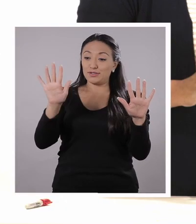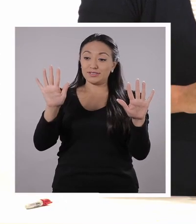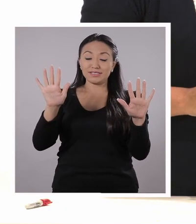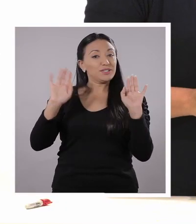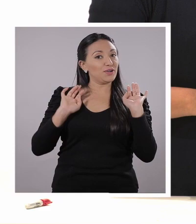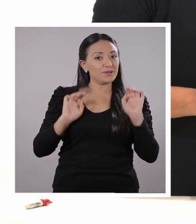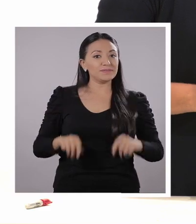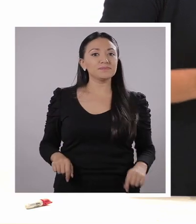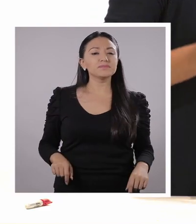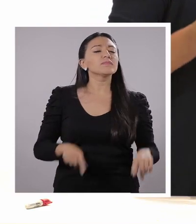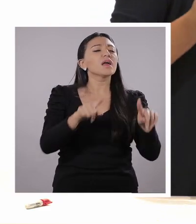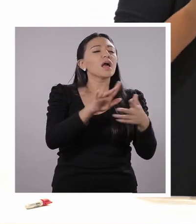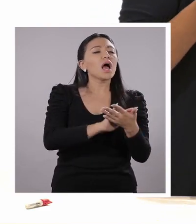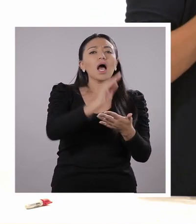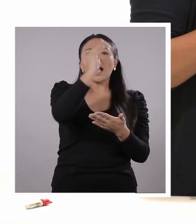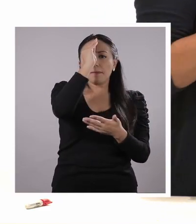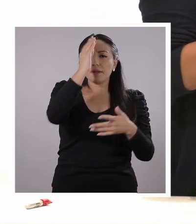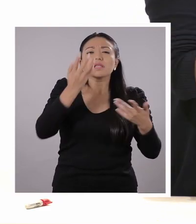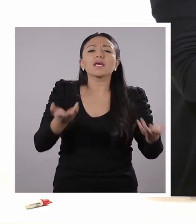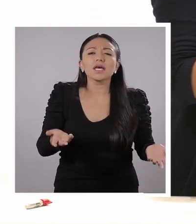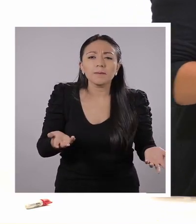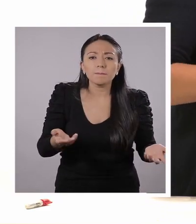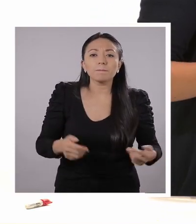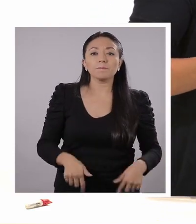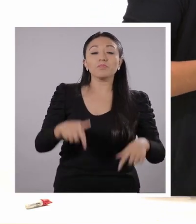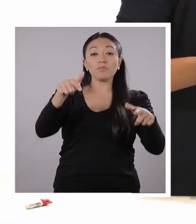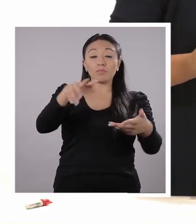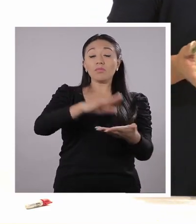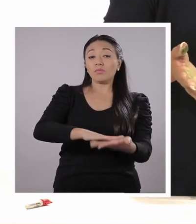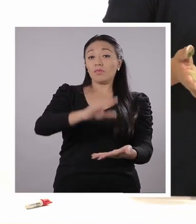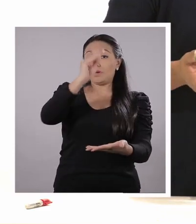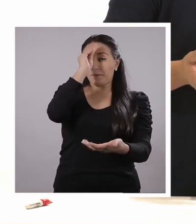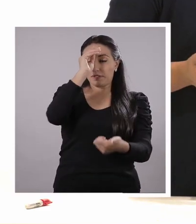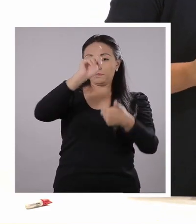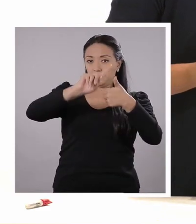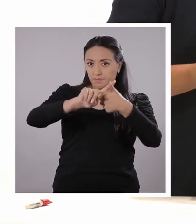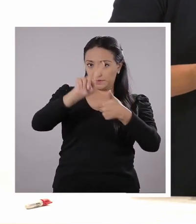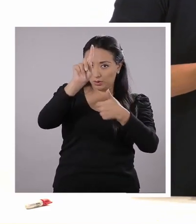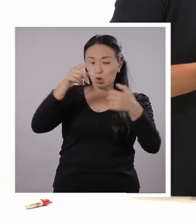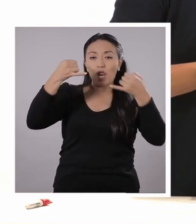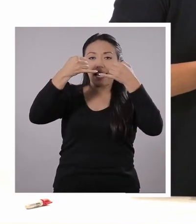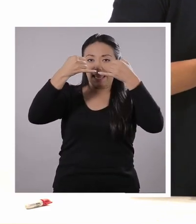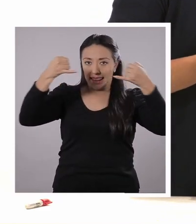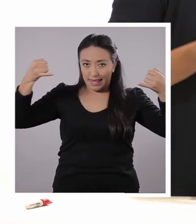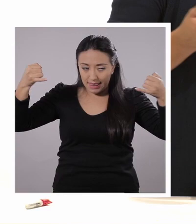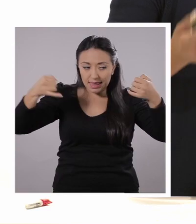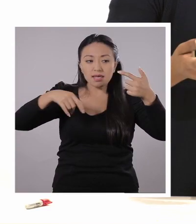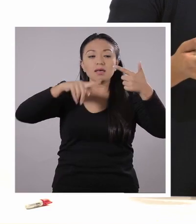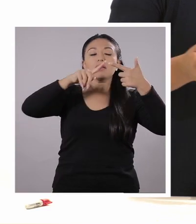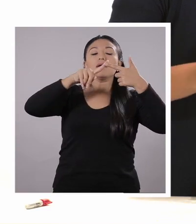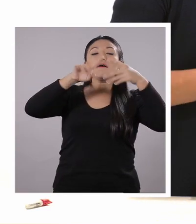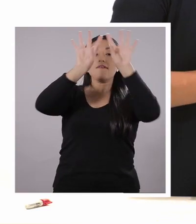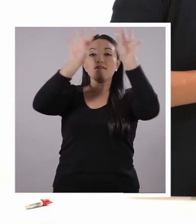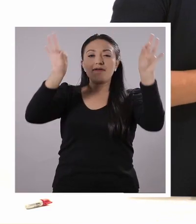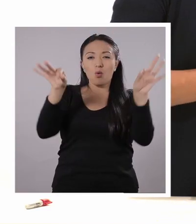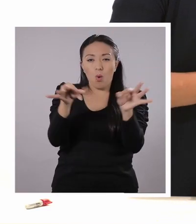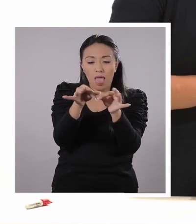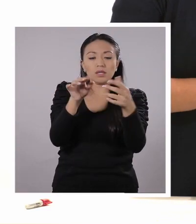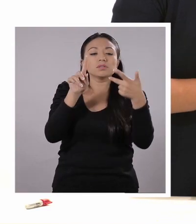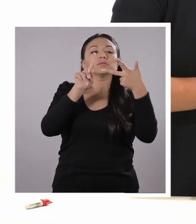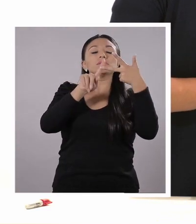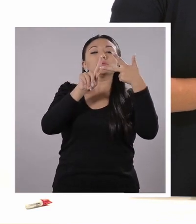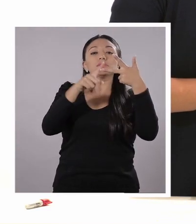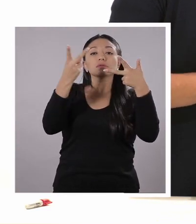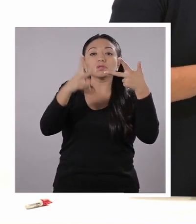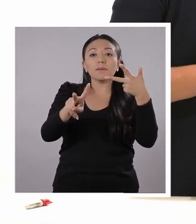bien! ¡Guau! ¡Wow! 5-5. ¿Qué aprendimos con esta actividad, Pancho? Profe, aprendí sobre las líneas, aprendí sobre las